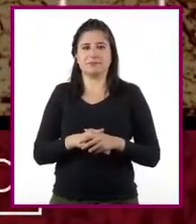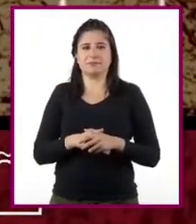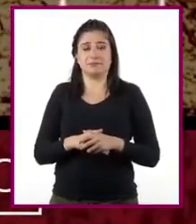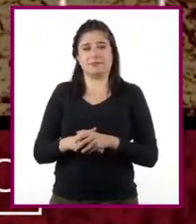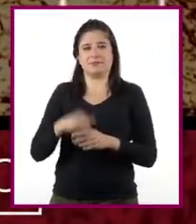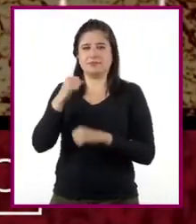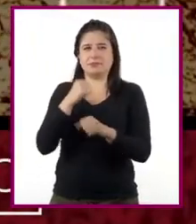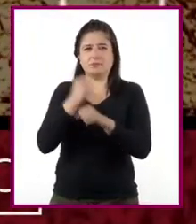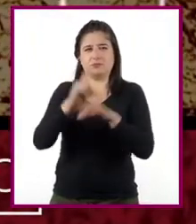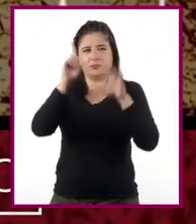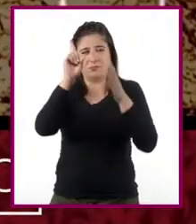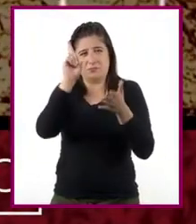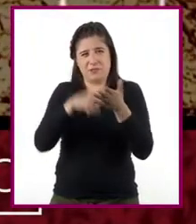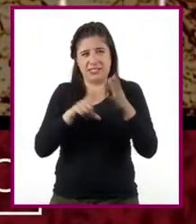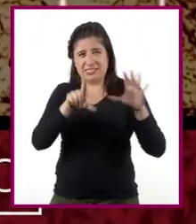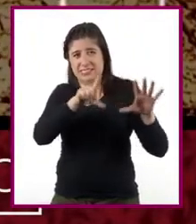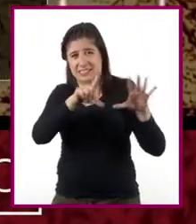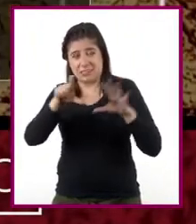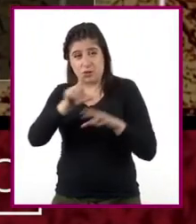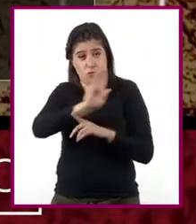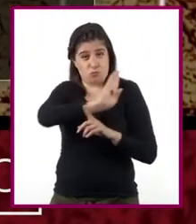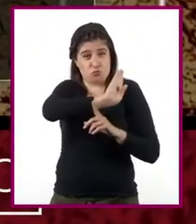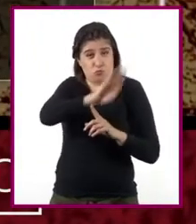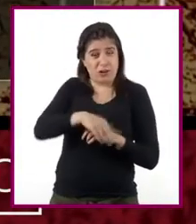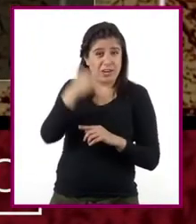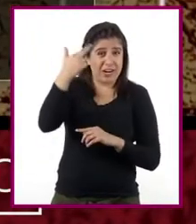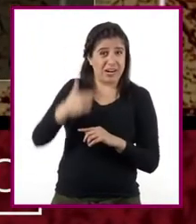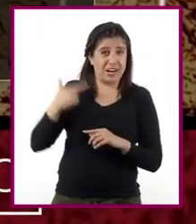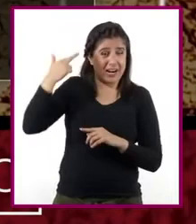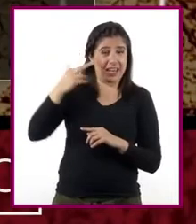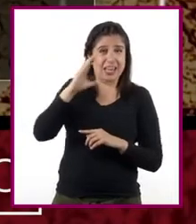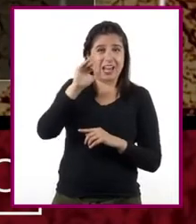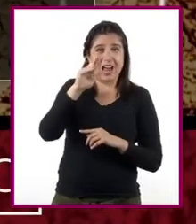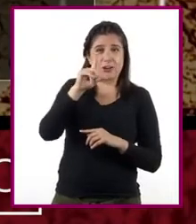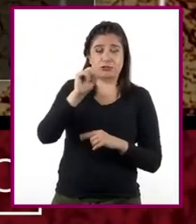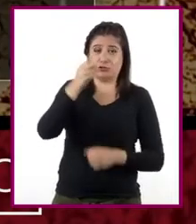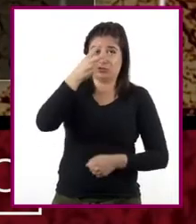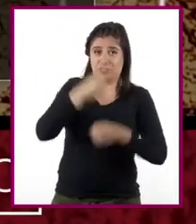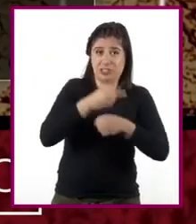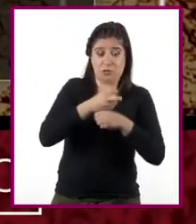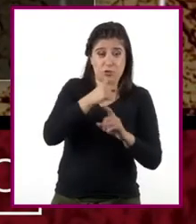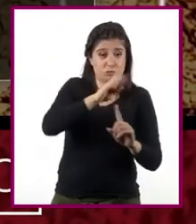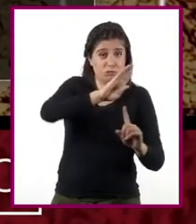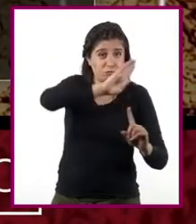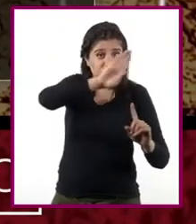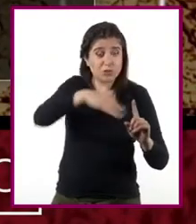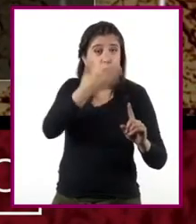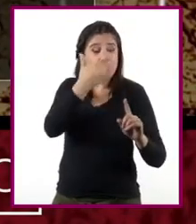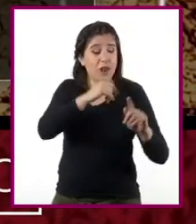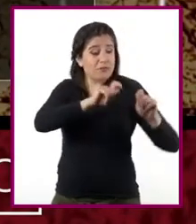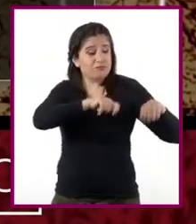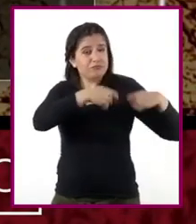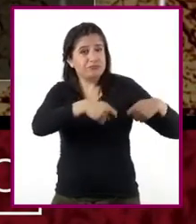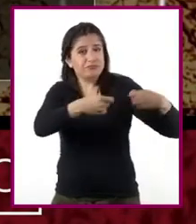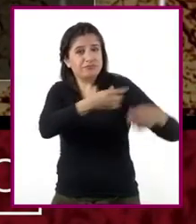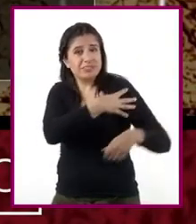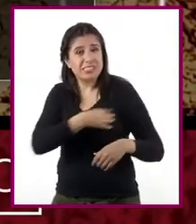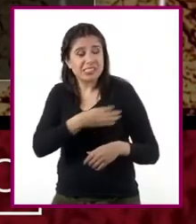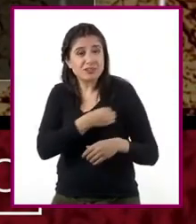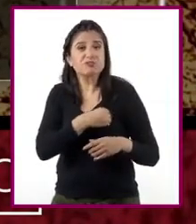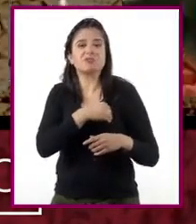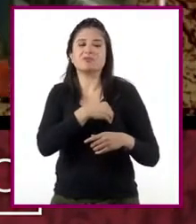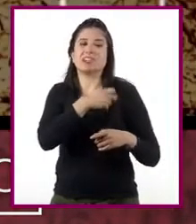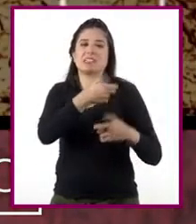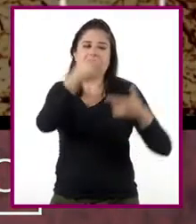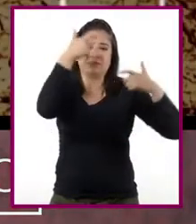En el año 1700, la muerte del rey español Carlos II, quien no tuvo descendencia directa, permitió que